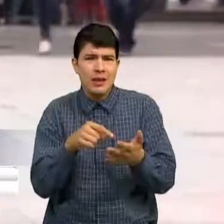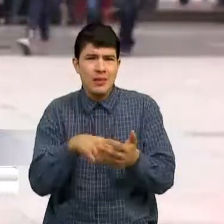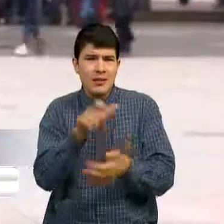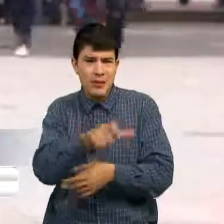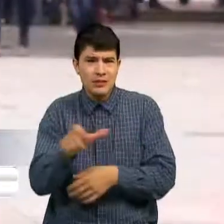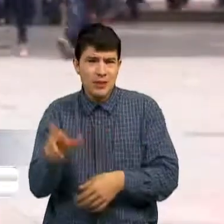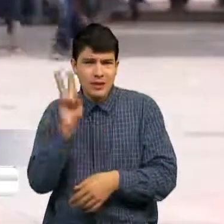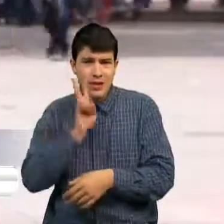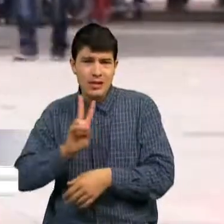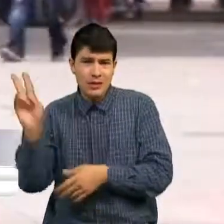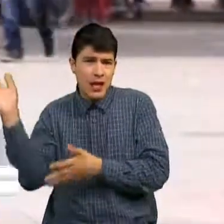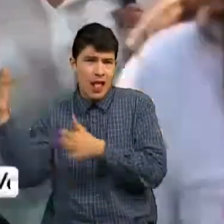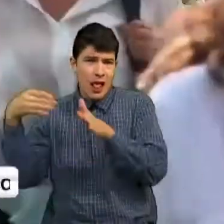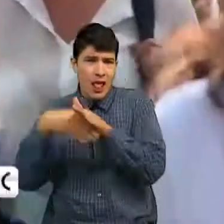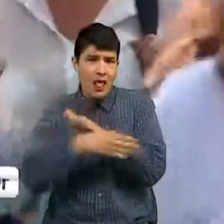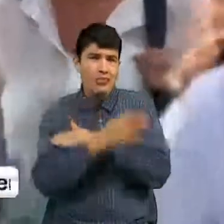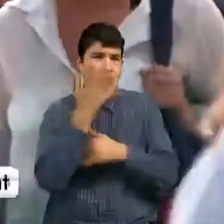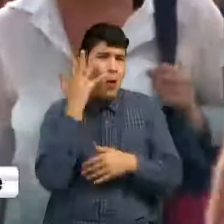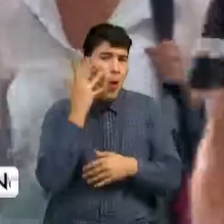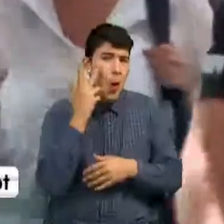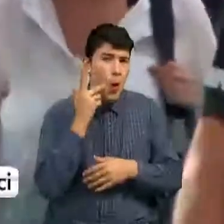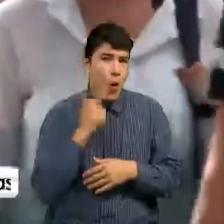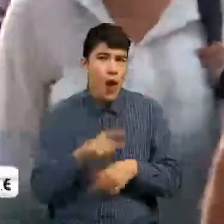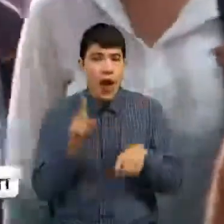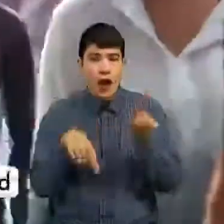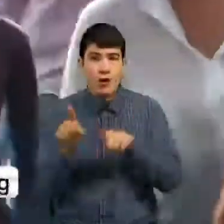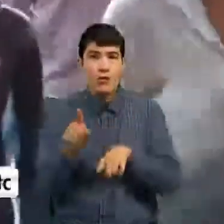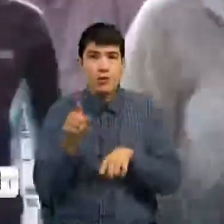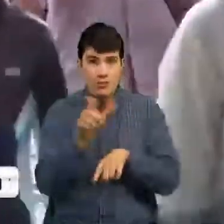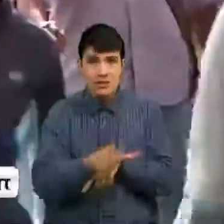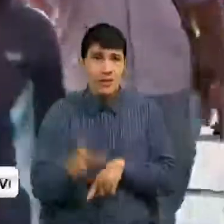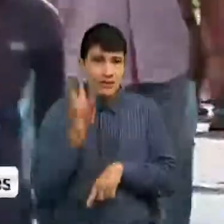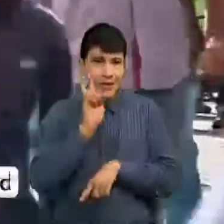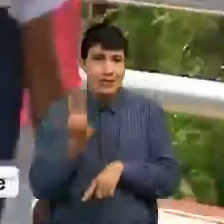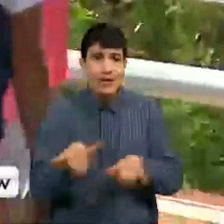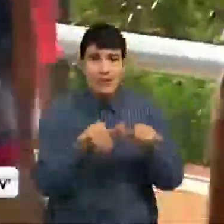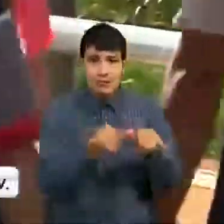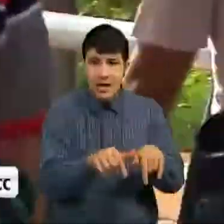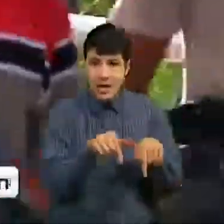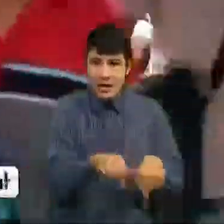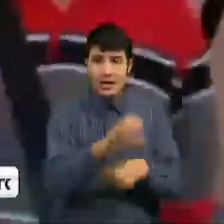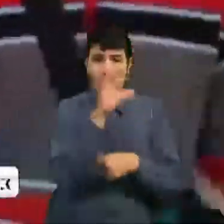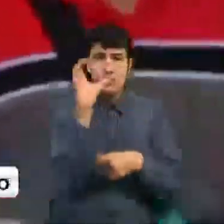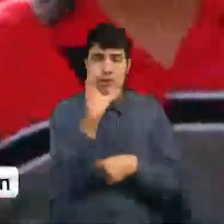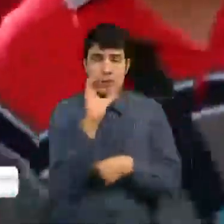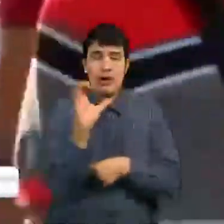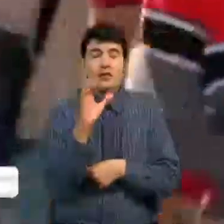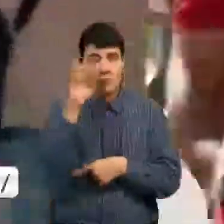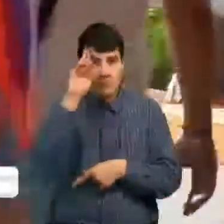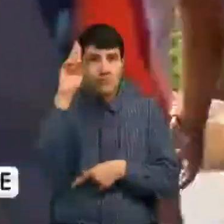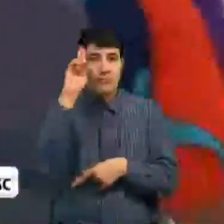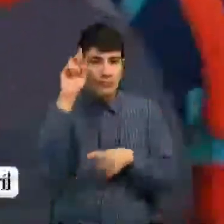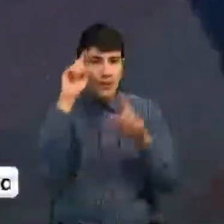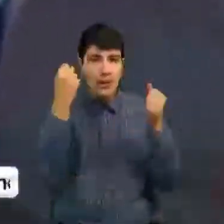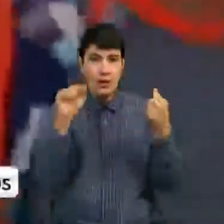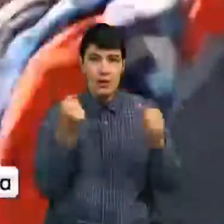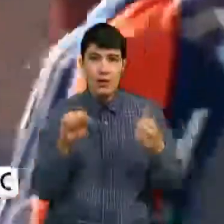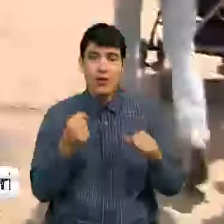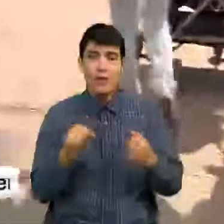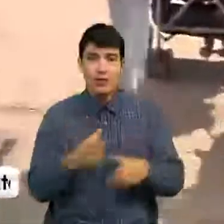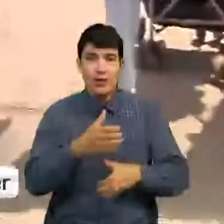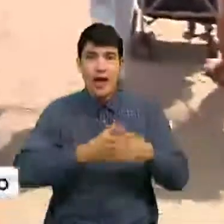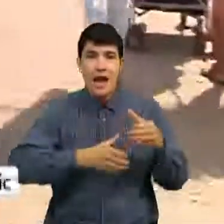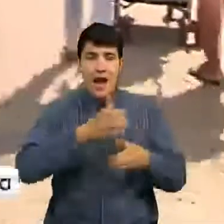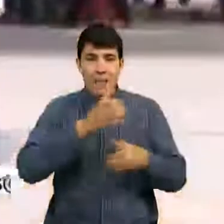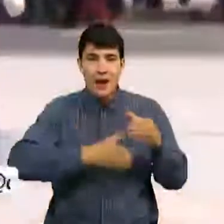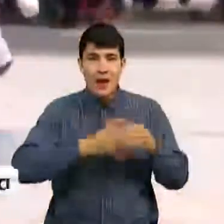ingresan de venezuela hacia colombia a diario y algunas de ellas se quedan aquí en el país esta es una de las grandes preocupaciones que tiene la cámara